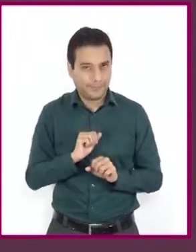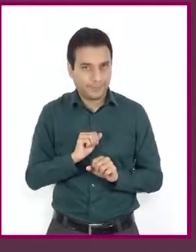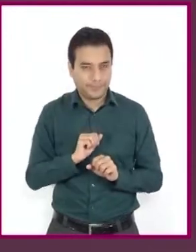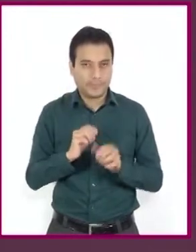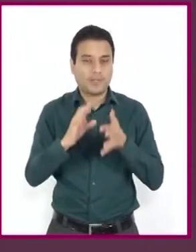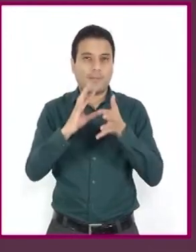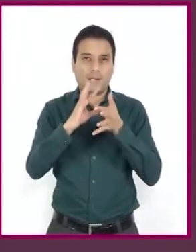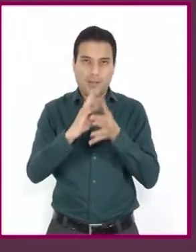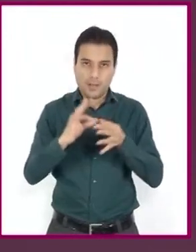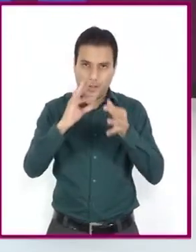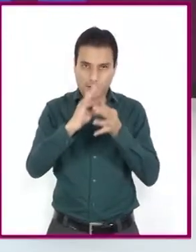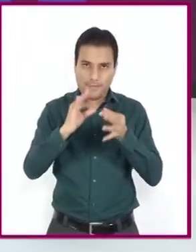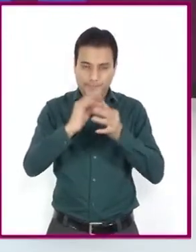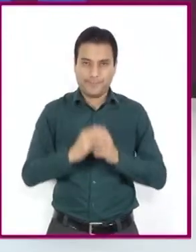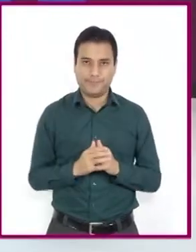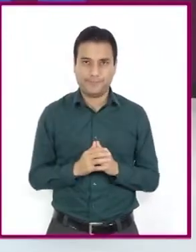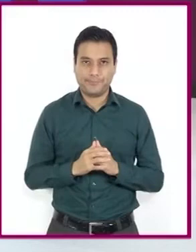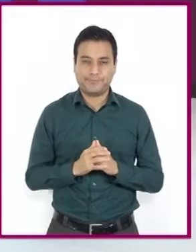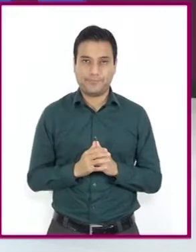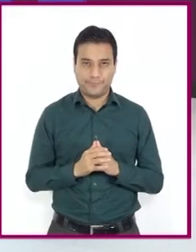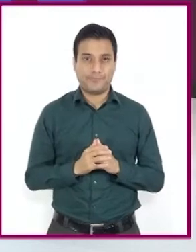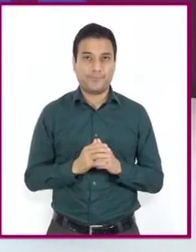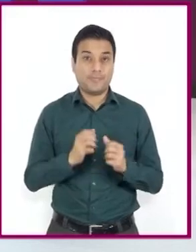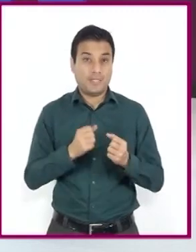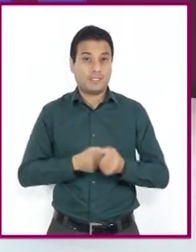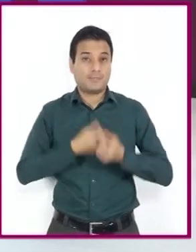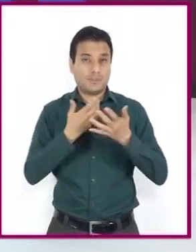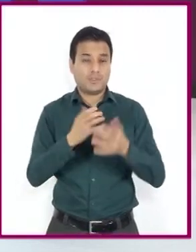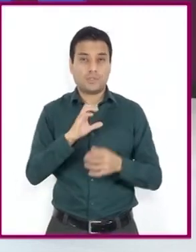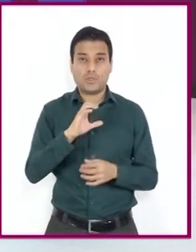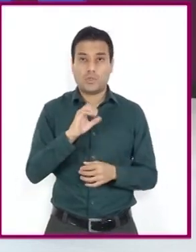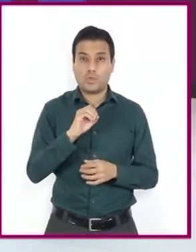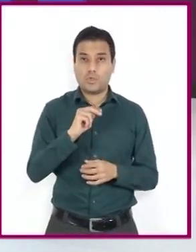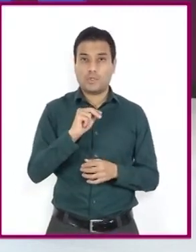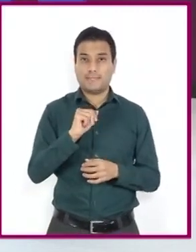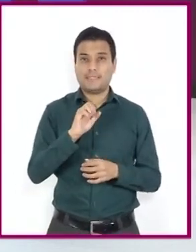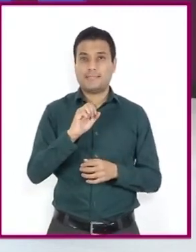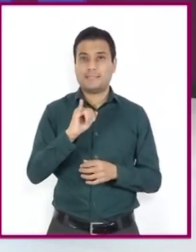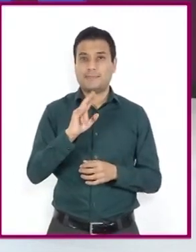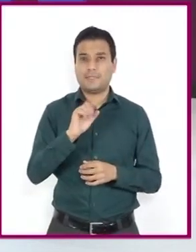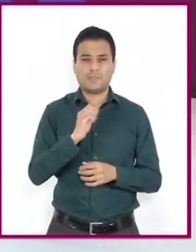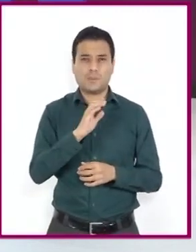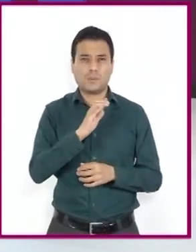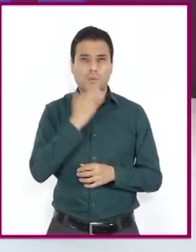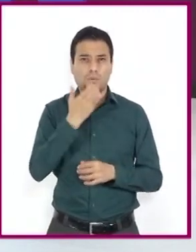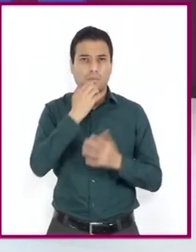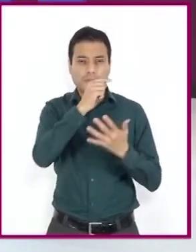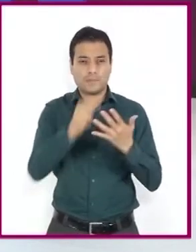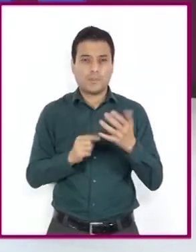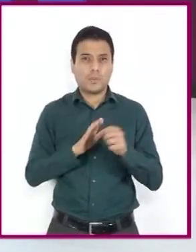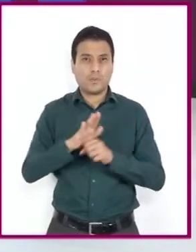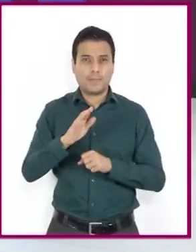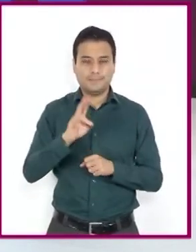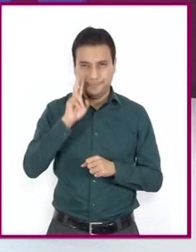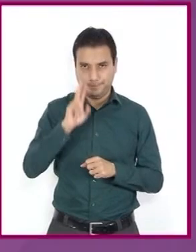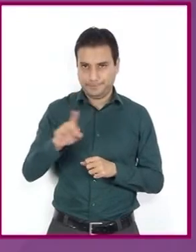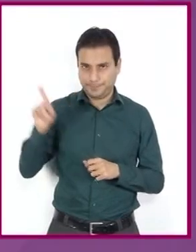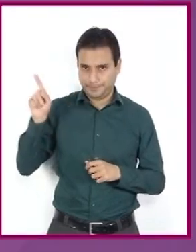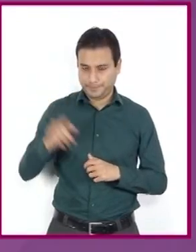un impedimento. Las expresiones concesivas más comunes que se usan en los textos son las